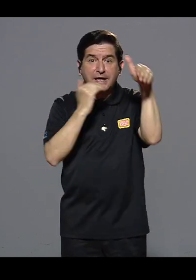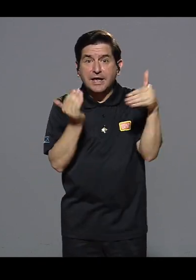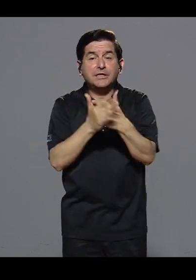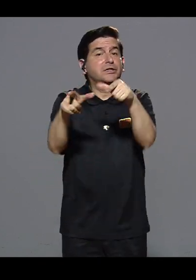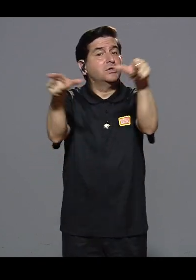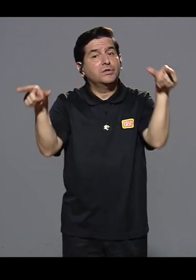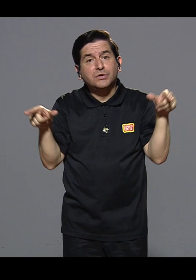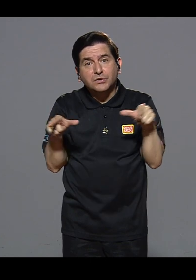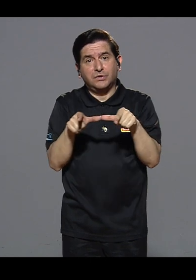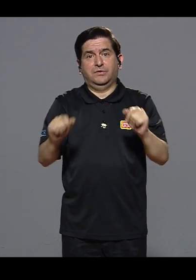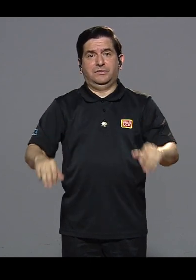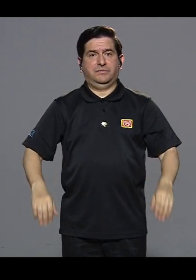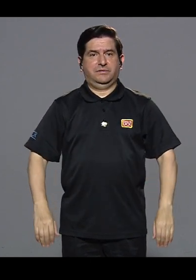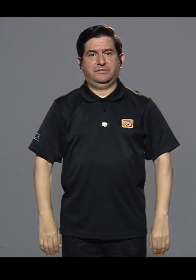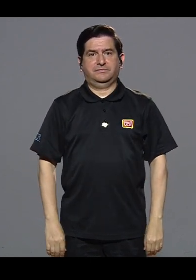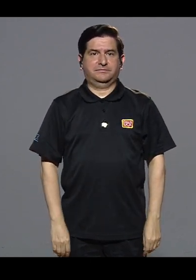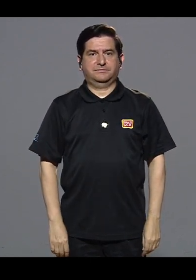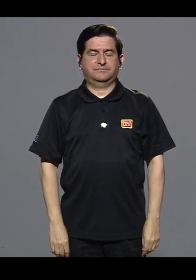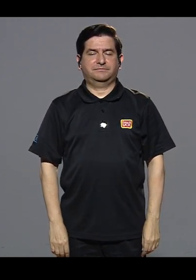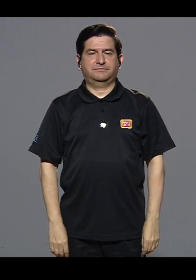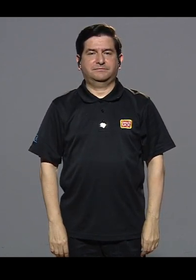en cualquier lugar.